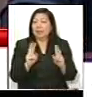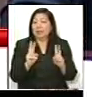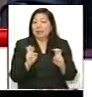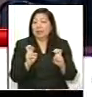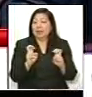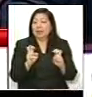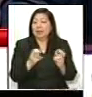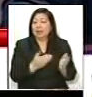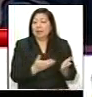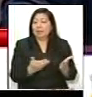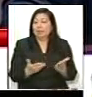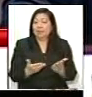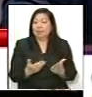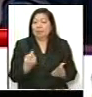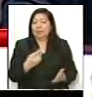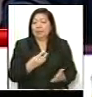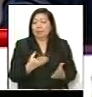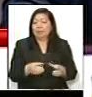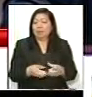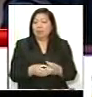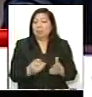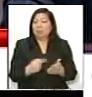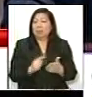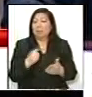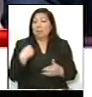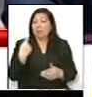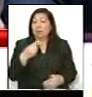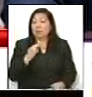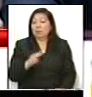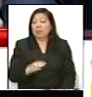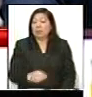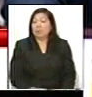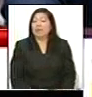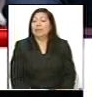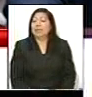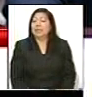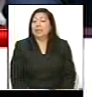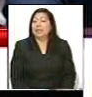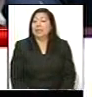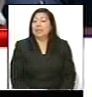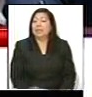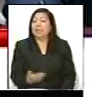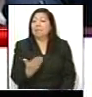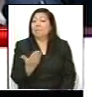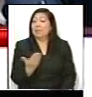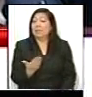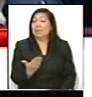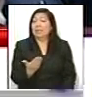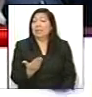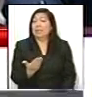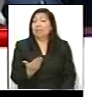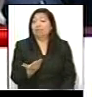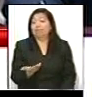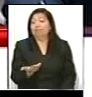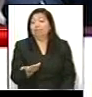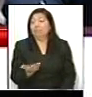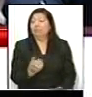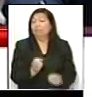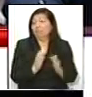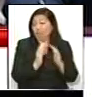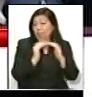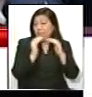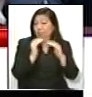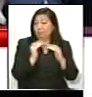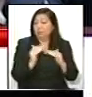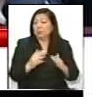la invitación del Premier a la Comisión, que puede ser para el próximo martes, e igualmente el pedido de que la sesión de manera ordinaria